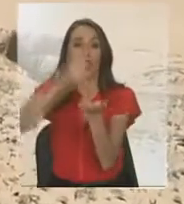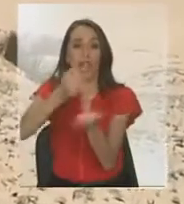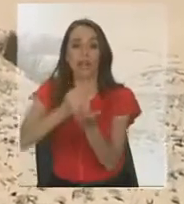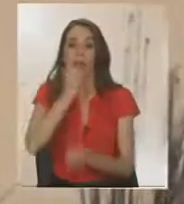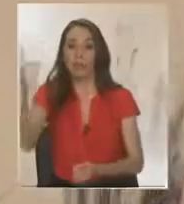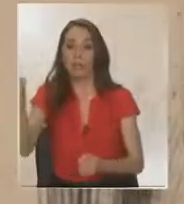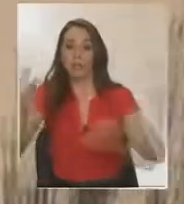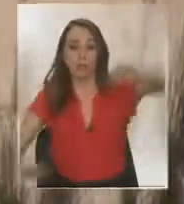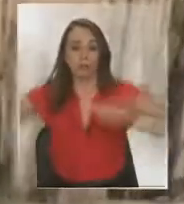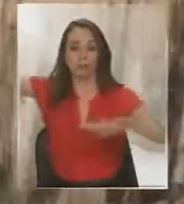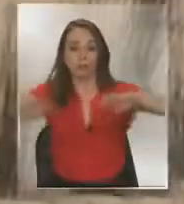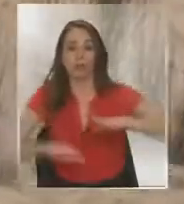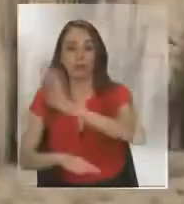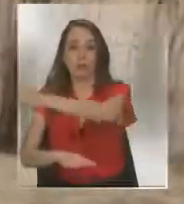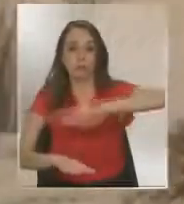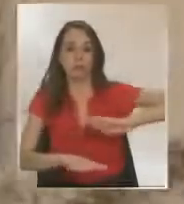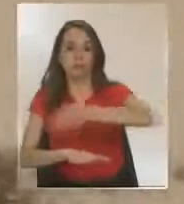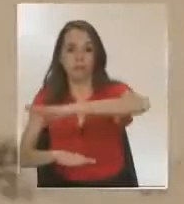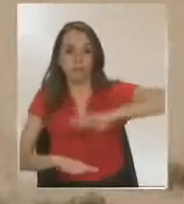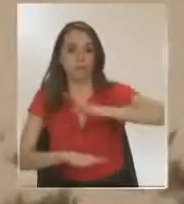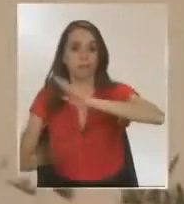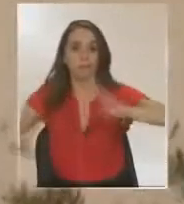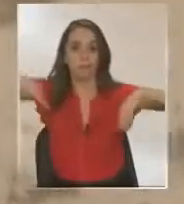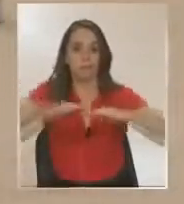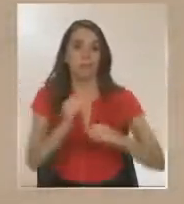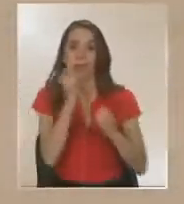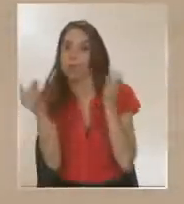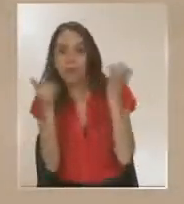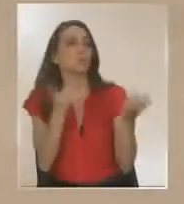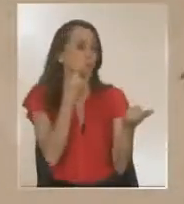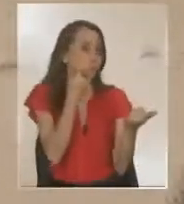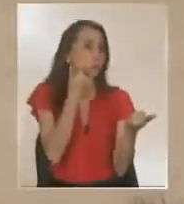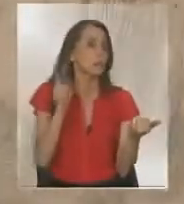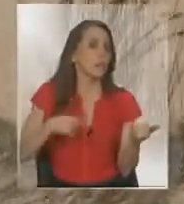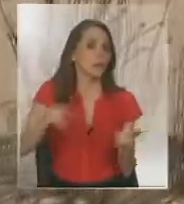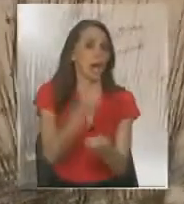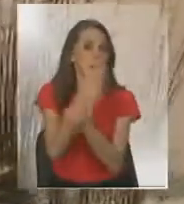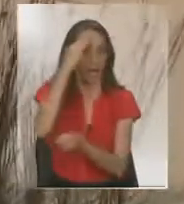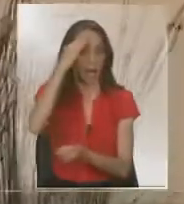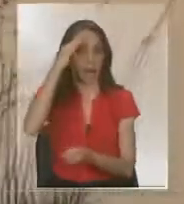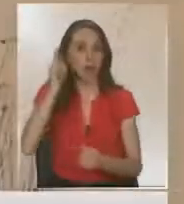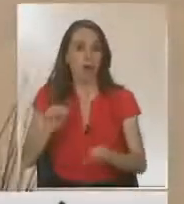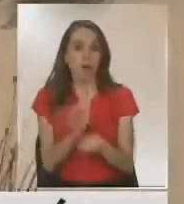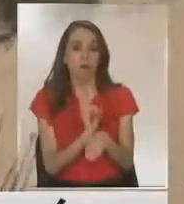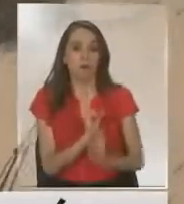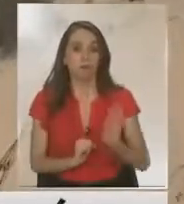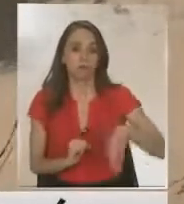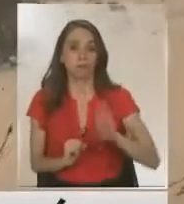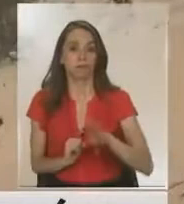haciendo uso del campo dunar los vehículos motorizados. Ya, vamos a mandar un móvil para allá.